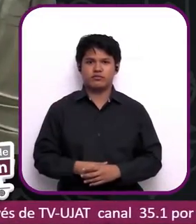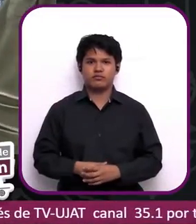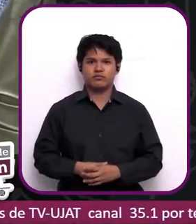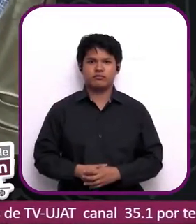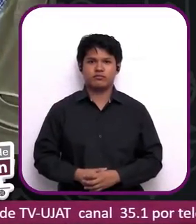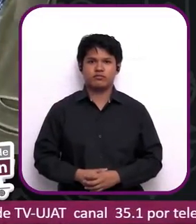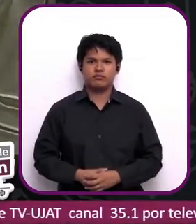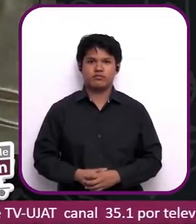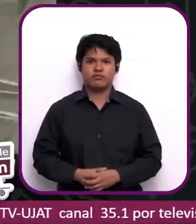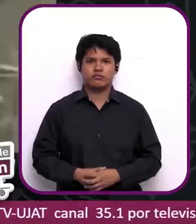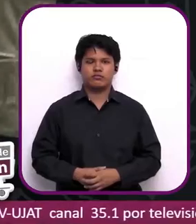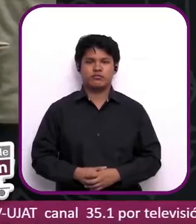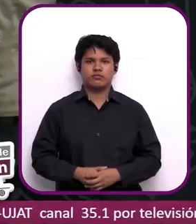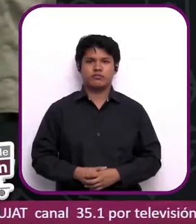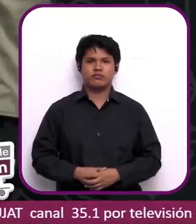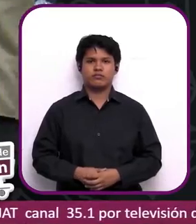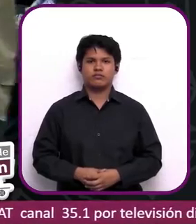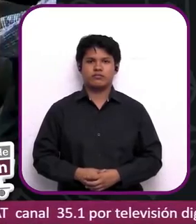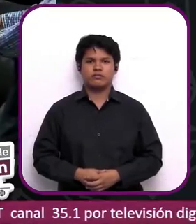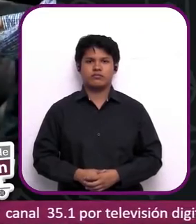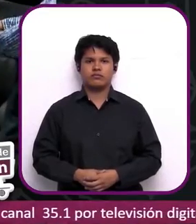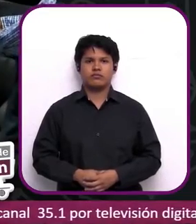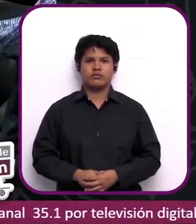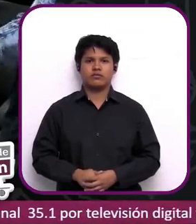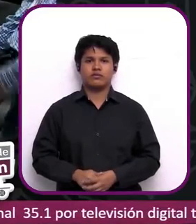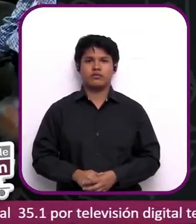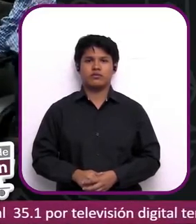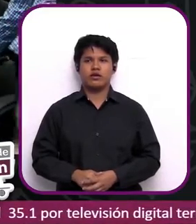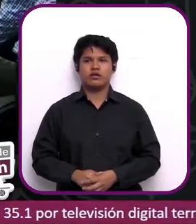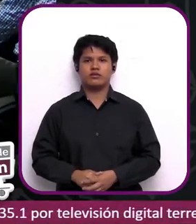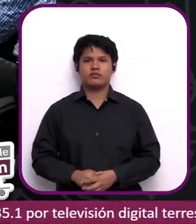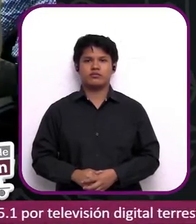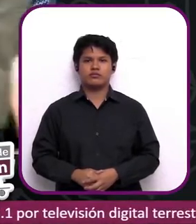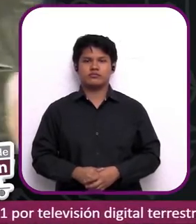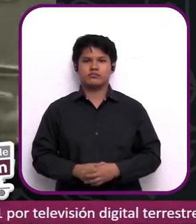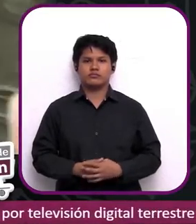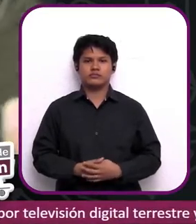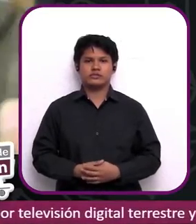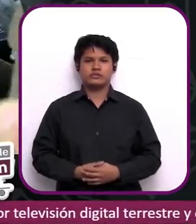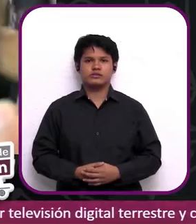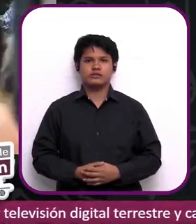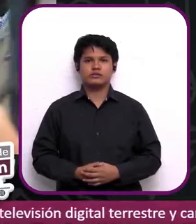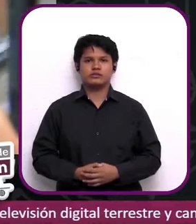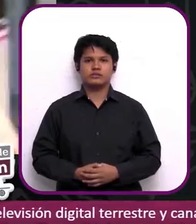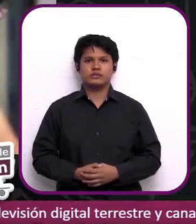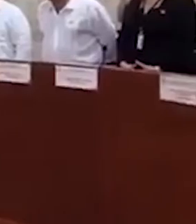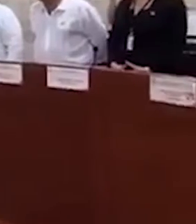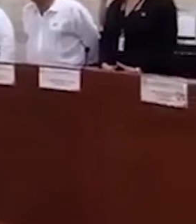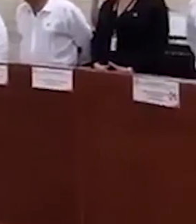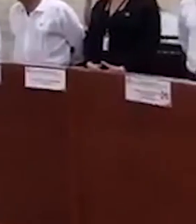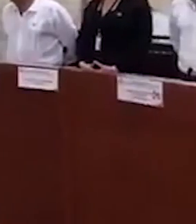especial de cómputo estatal la constancia de mayoría como gobernador electo a Adán Augusto López Hernández, postulado por la coalición Juntos Haremos